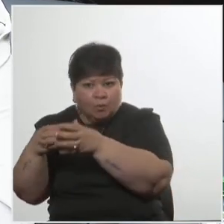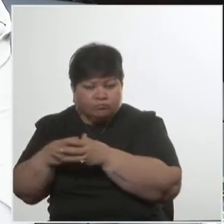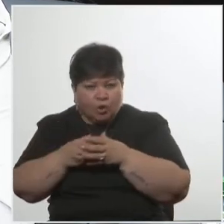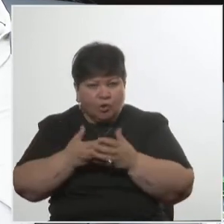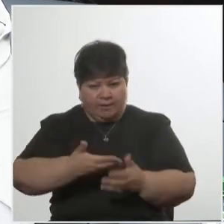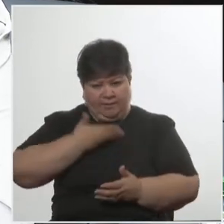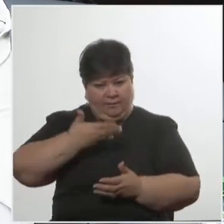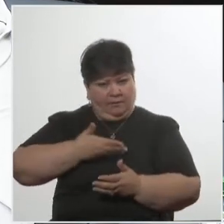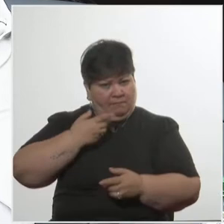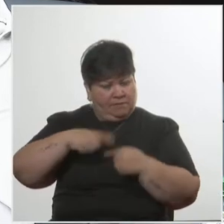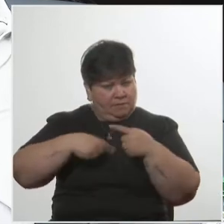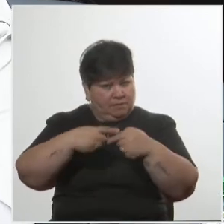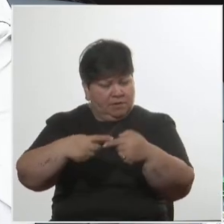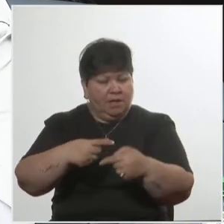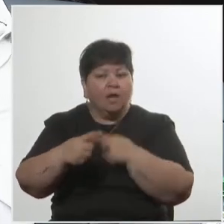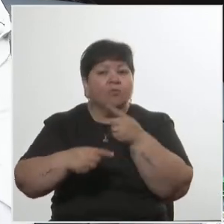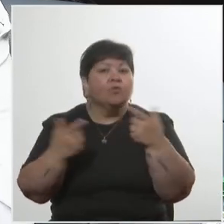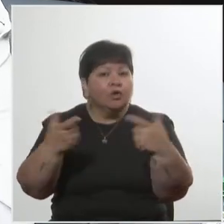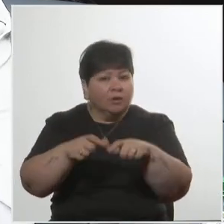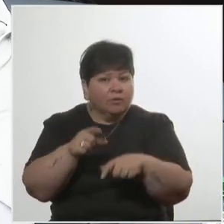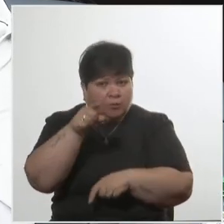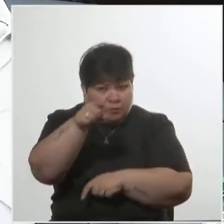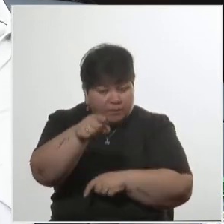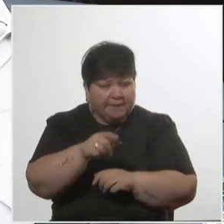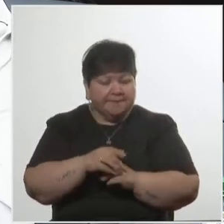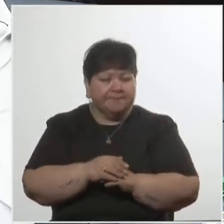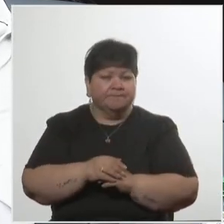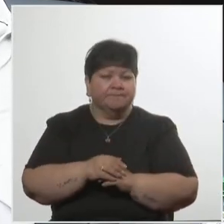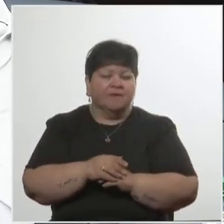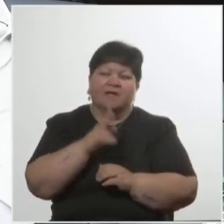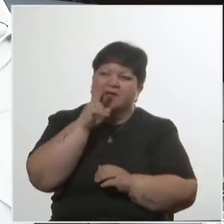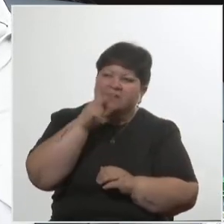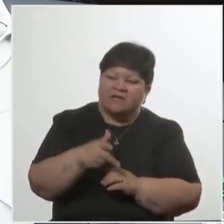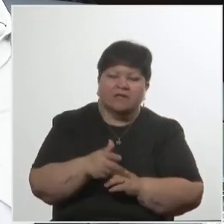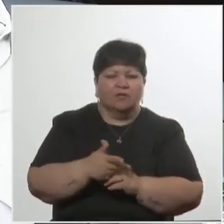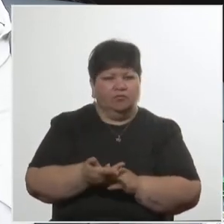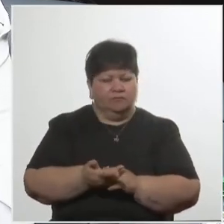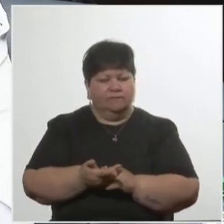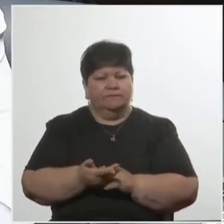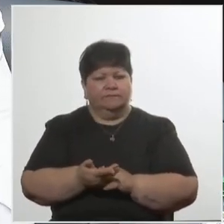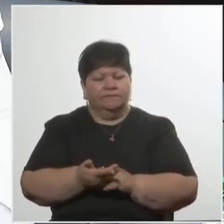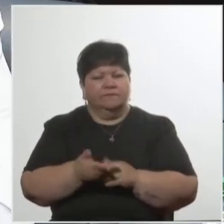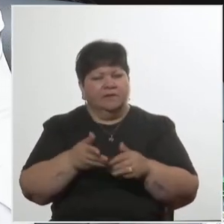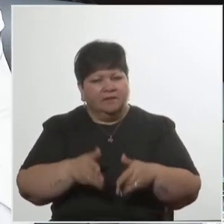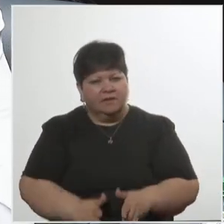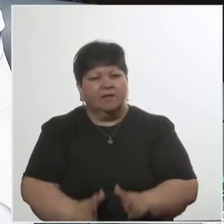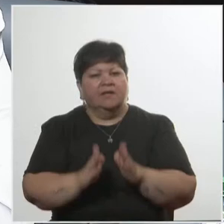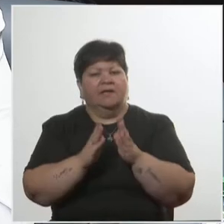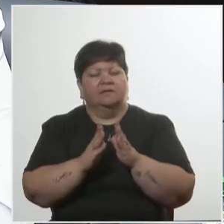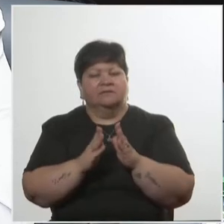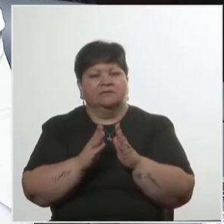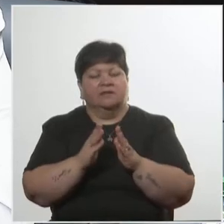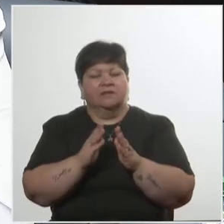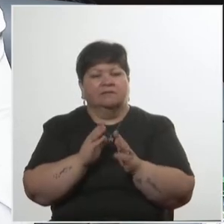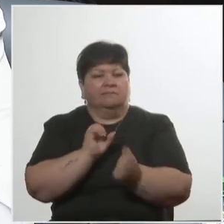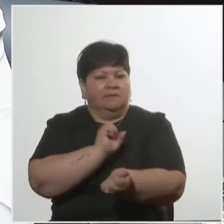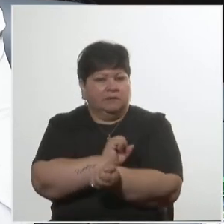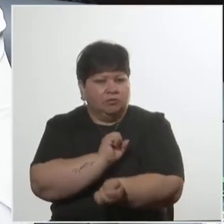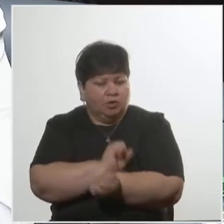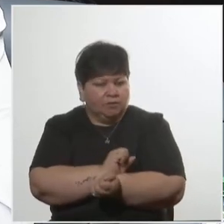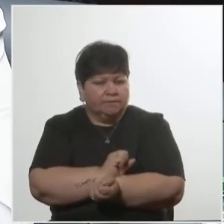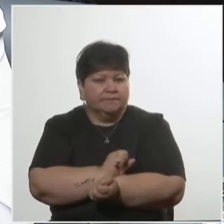que algunos se han reunido con usted por ejemplo el caso de hijos de hijas nacidos en prisión en cautiverio